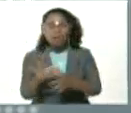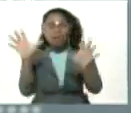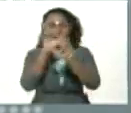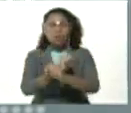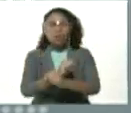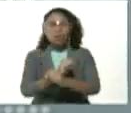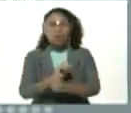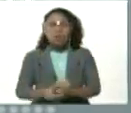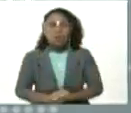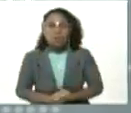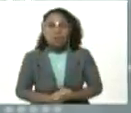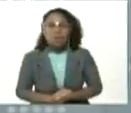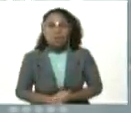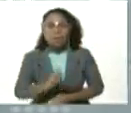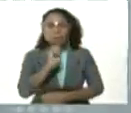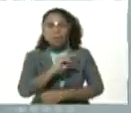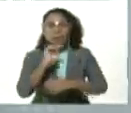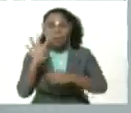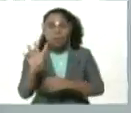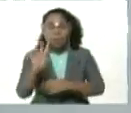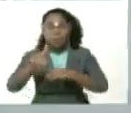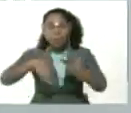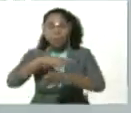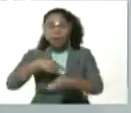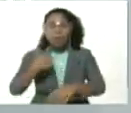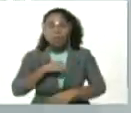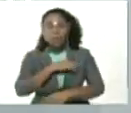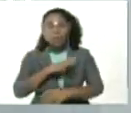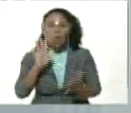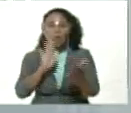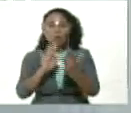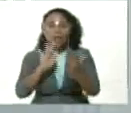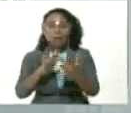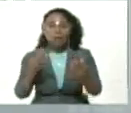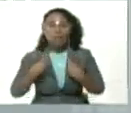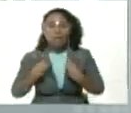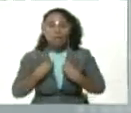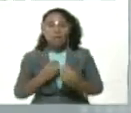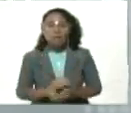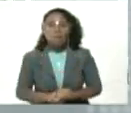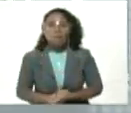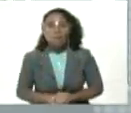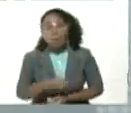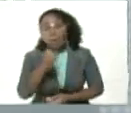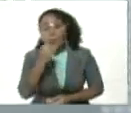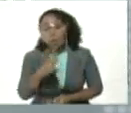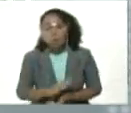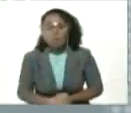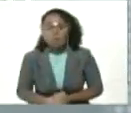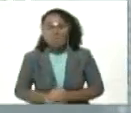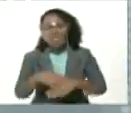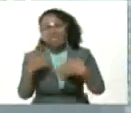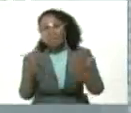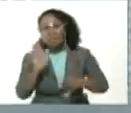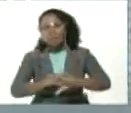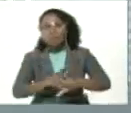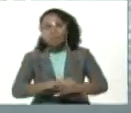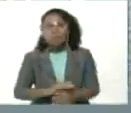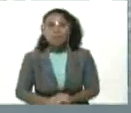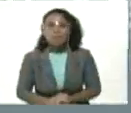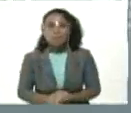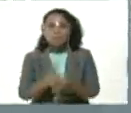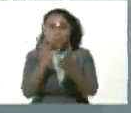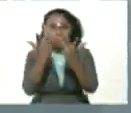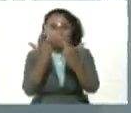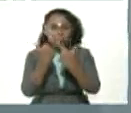Hace 24 horas tuvimos el contacto en vivo. Bueno, ¿qué ha pasado? Cuéntame